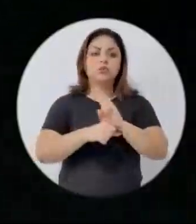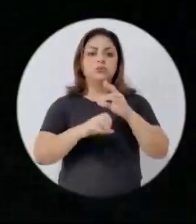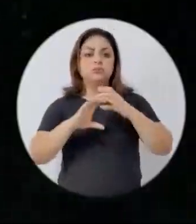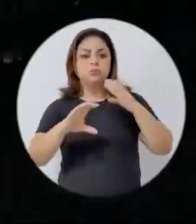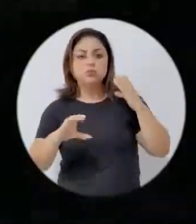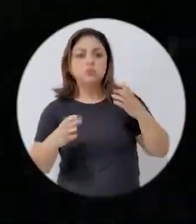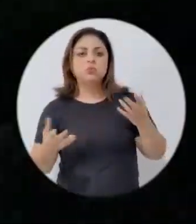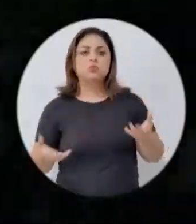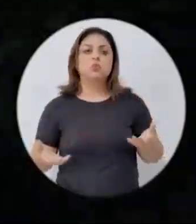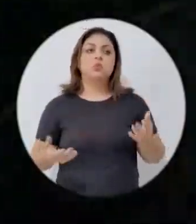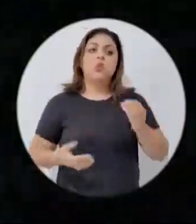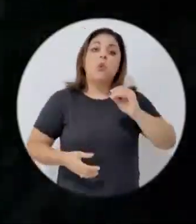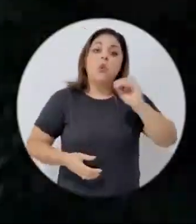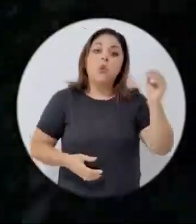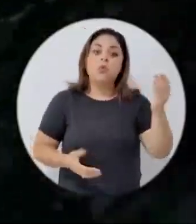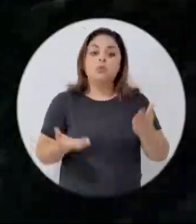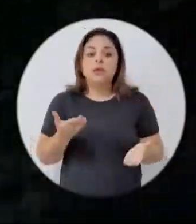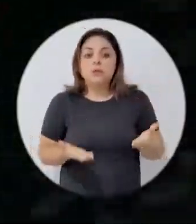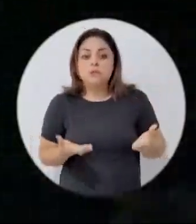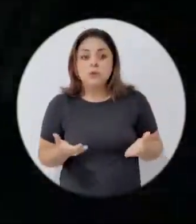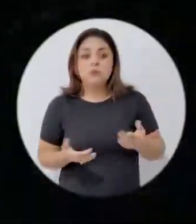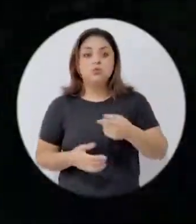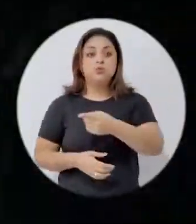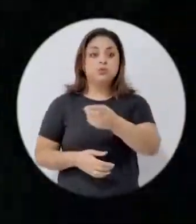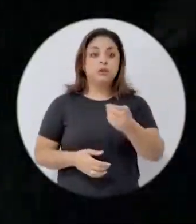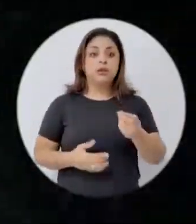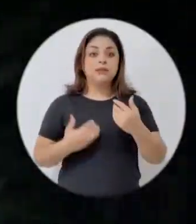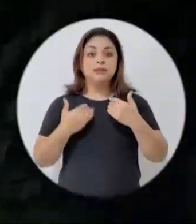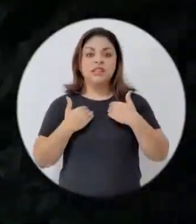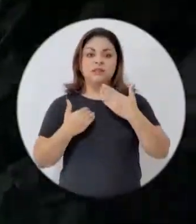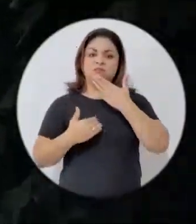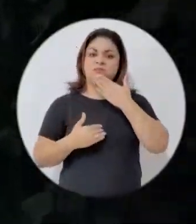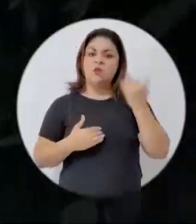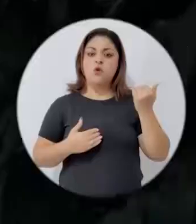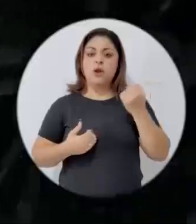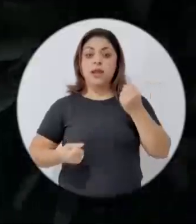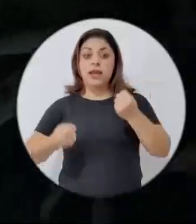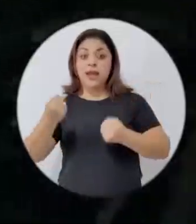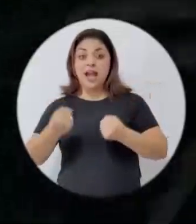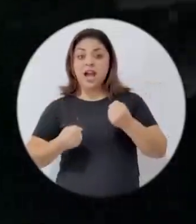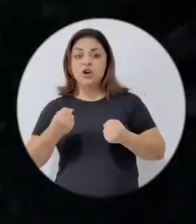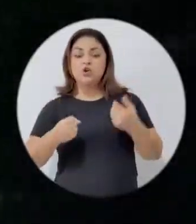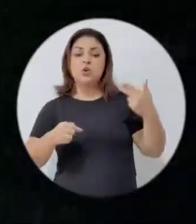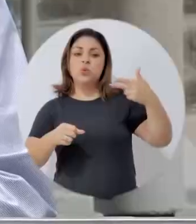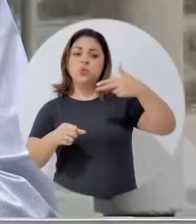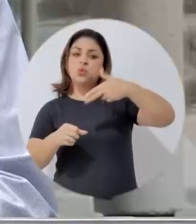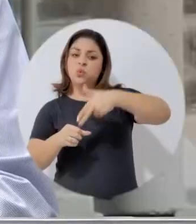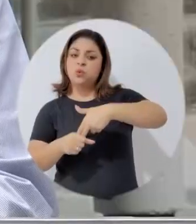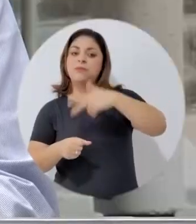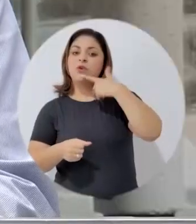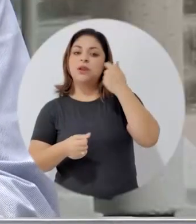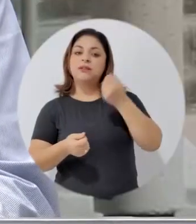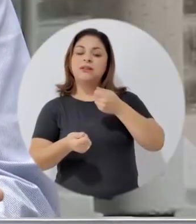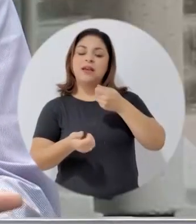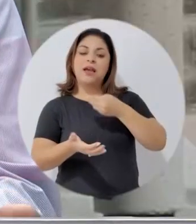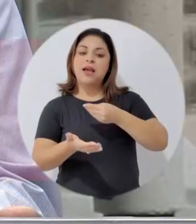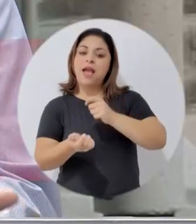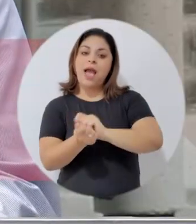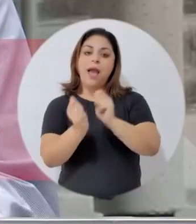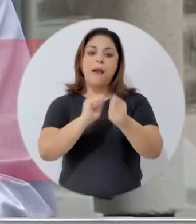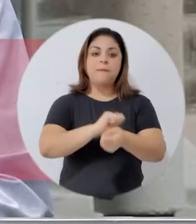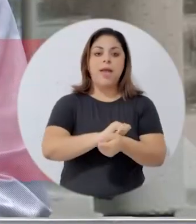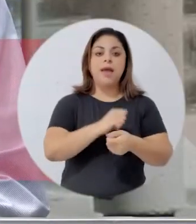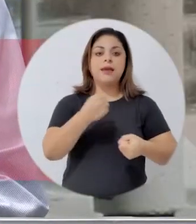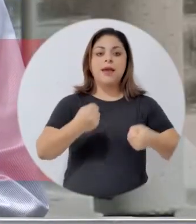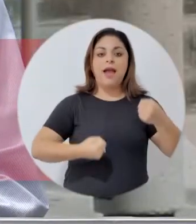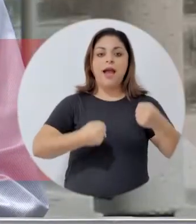usar, pues si tuviéramos la oportunidad, por ejemplo, de sustituir nuestro carro de combustión pues, por un carro